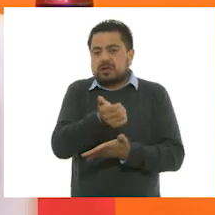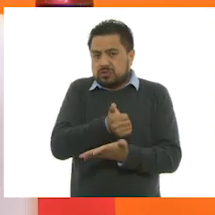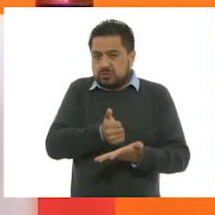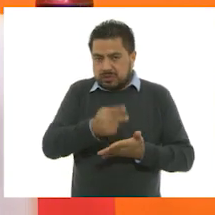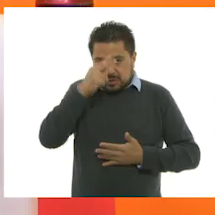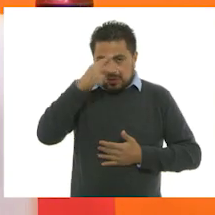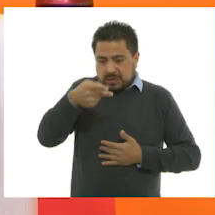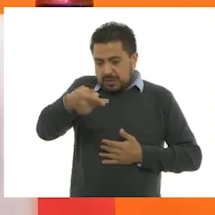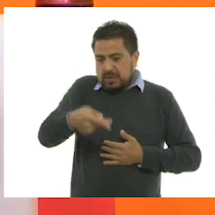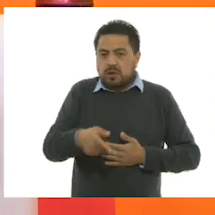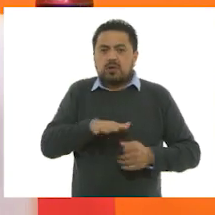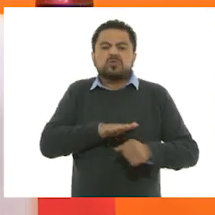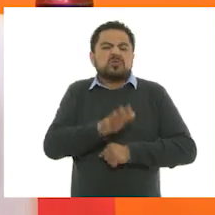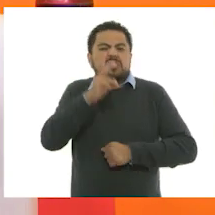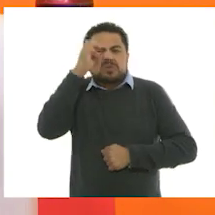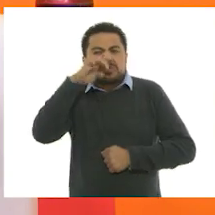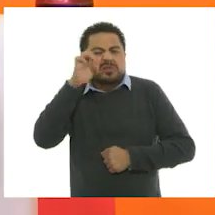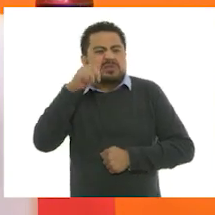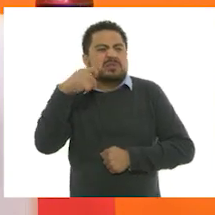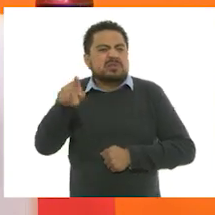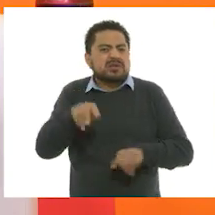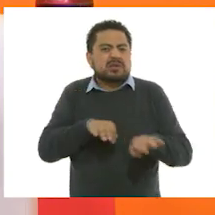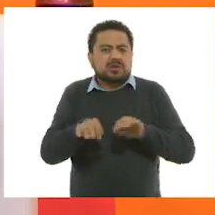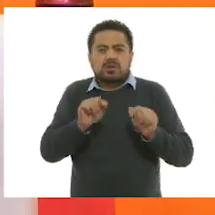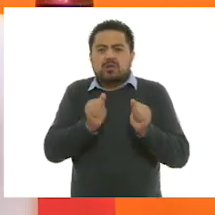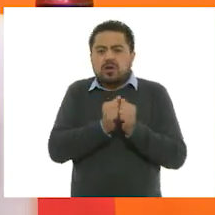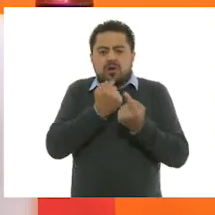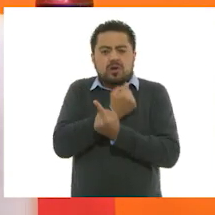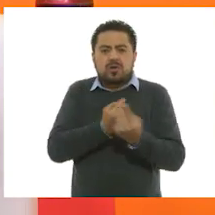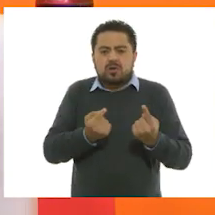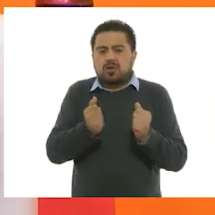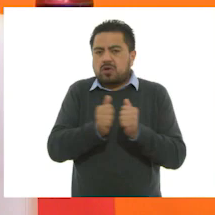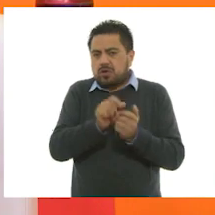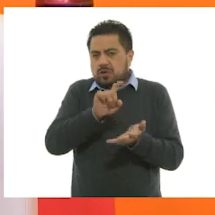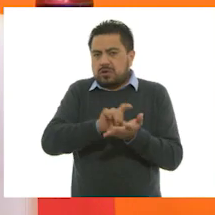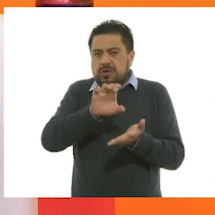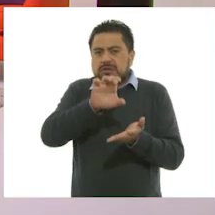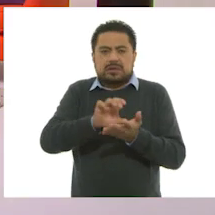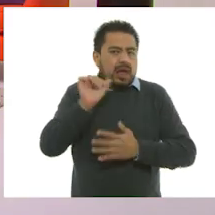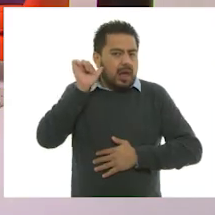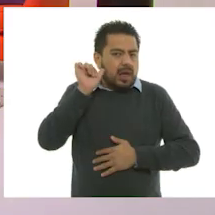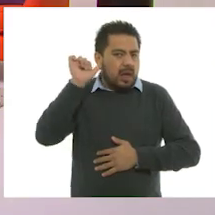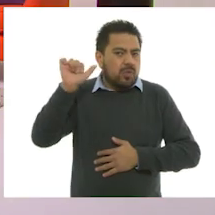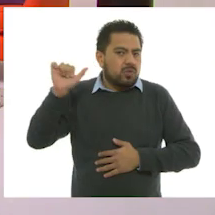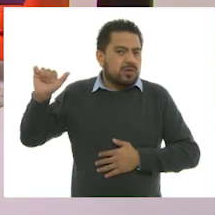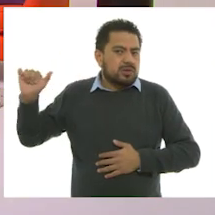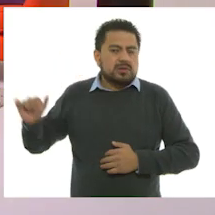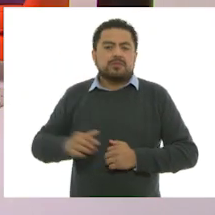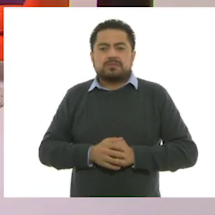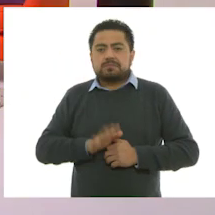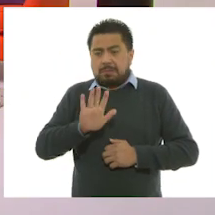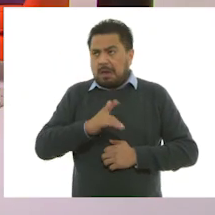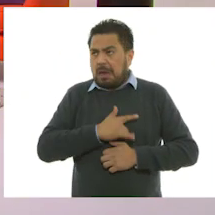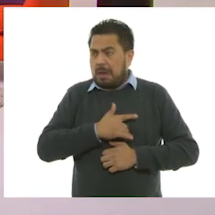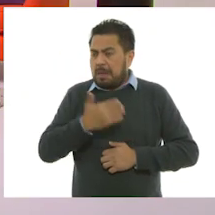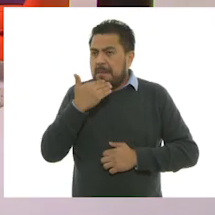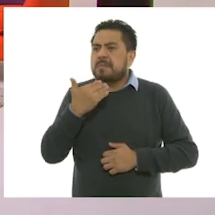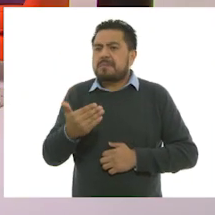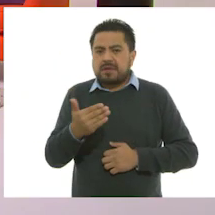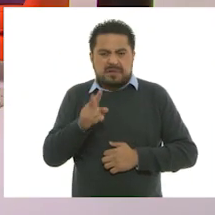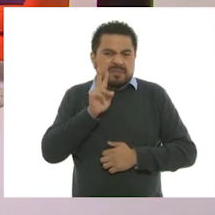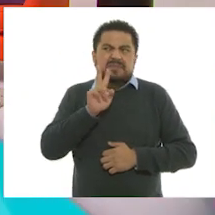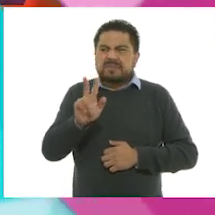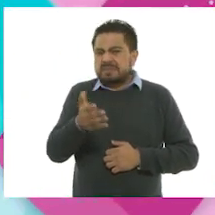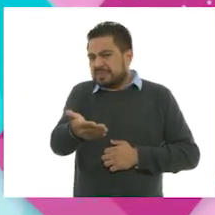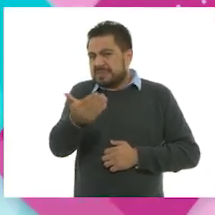México, sobre su experiencia de trabajo con niñas y niños con discapacidad auditiva? Me parece perfecto. Vamos a